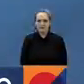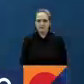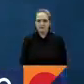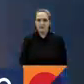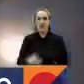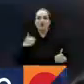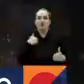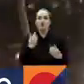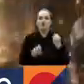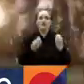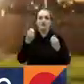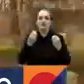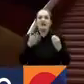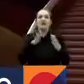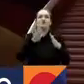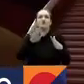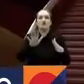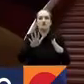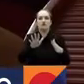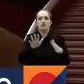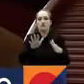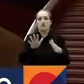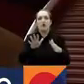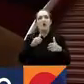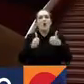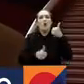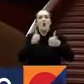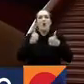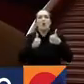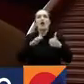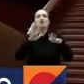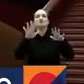el pequeño detalle y la generosidad del trazo